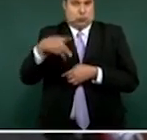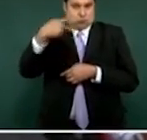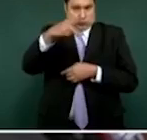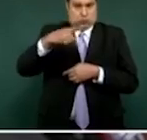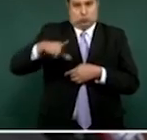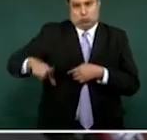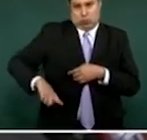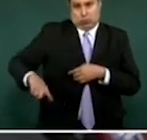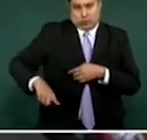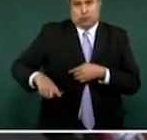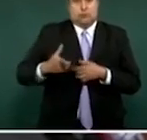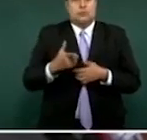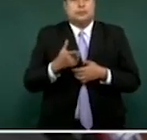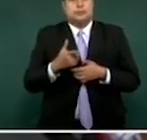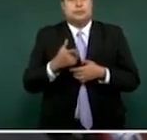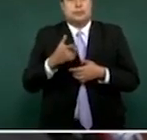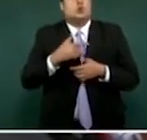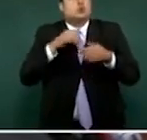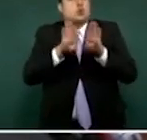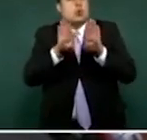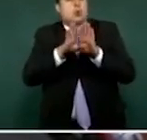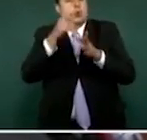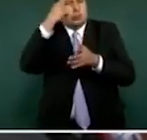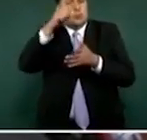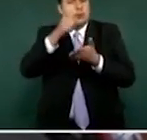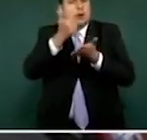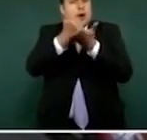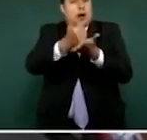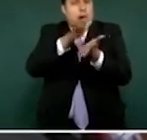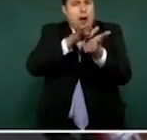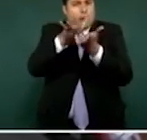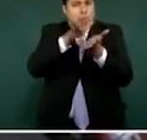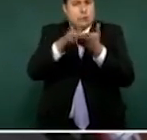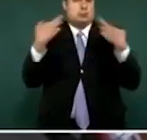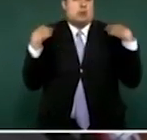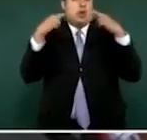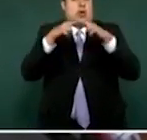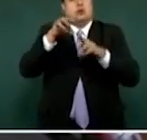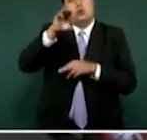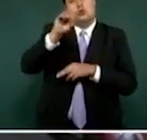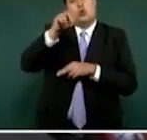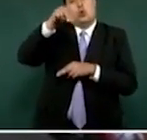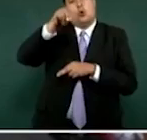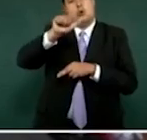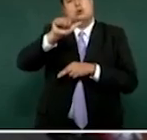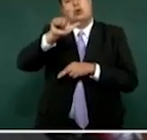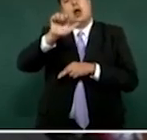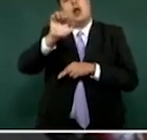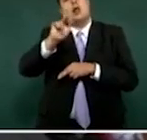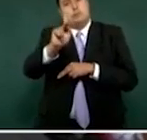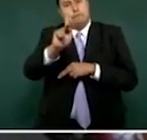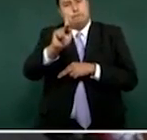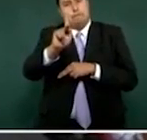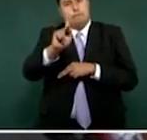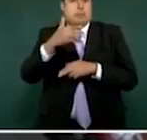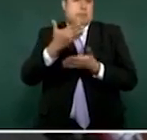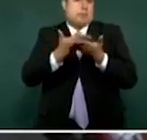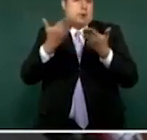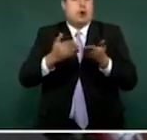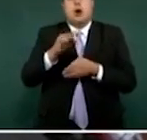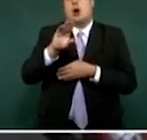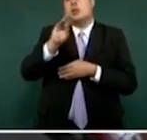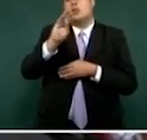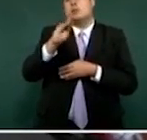buscará la manera de resolver este asunto de los maestros de CONALEP. Y lo pregunto porque actualmente se otorgan